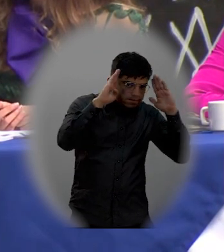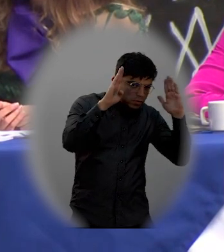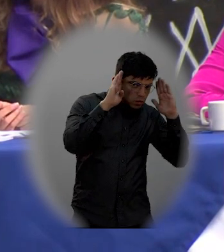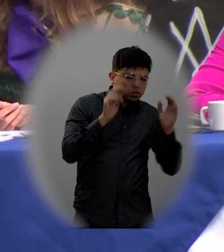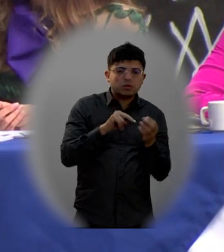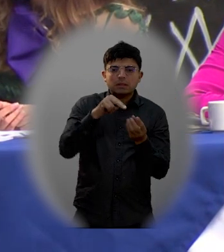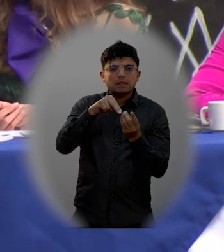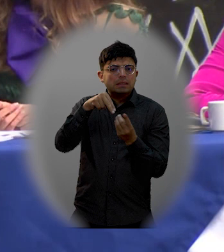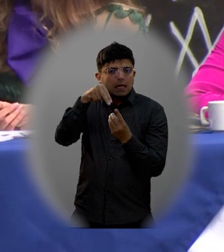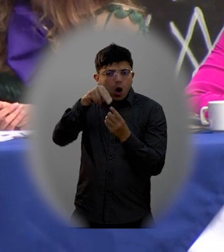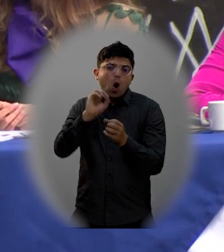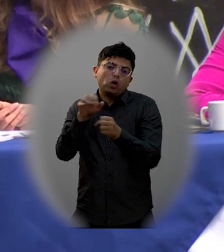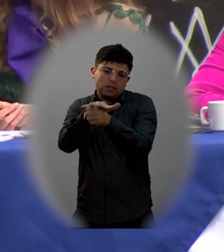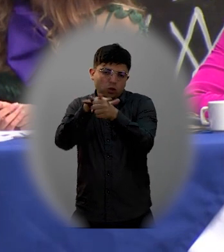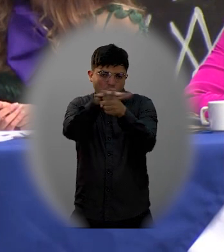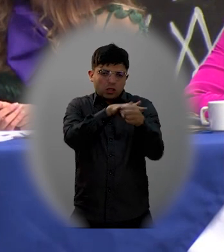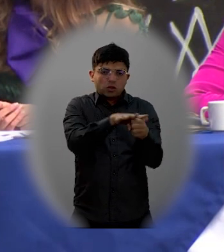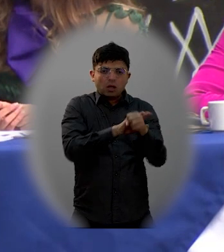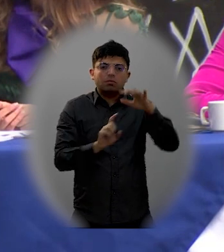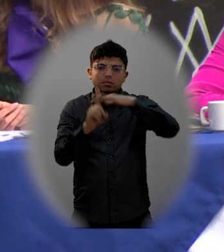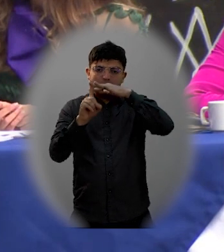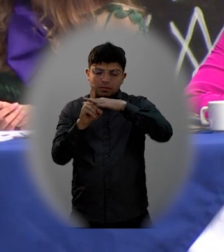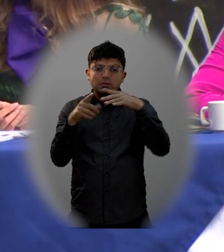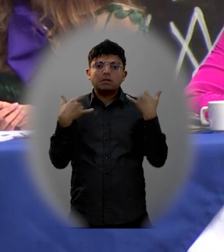los casos que se han presentado, porque